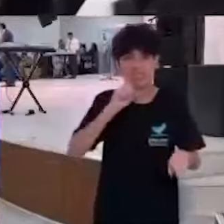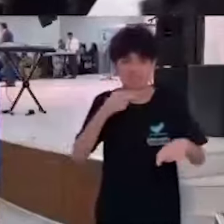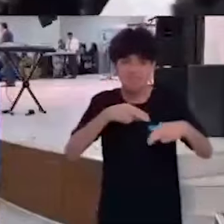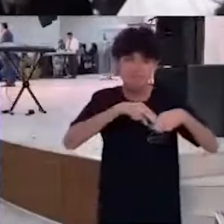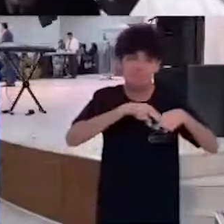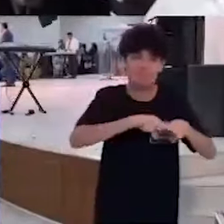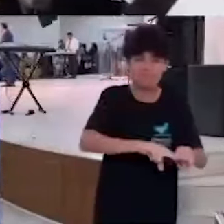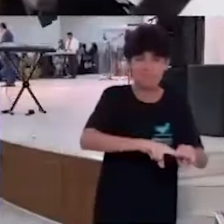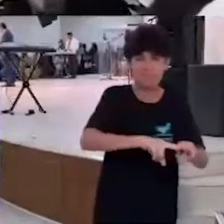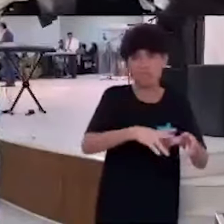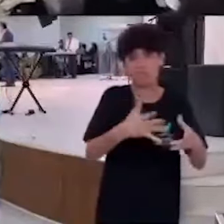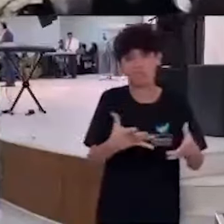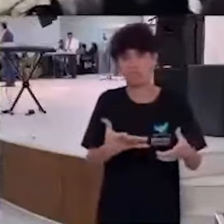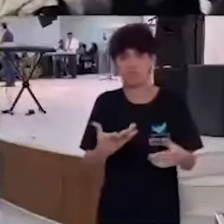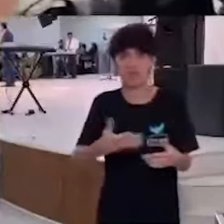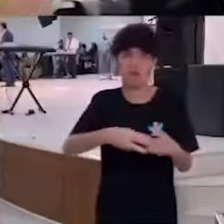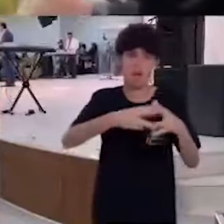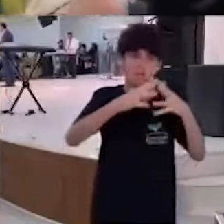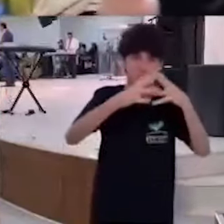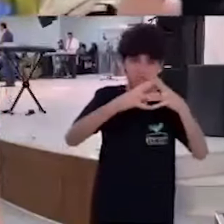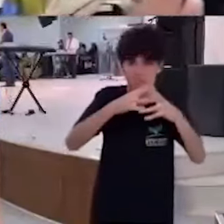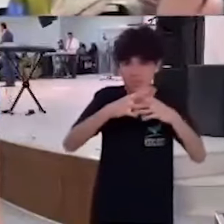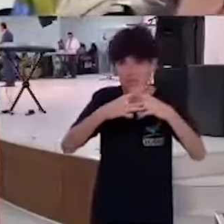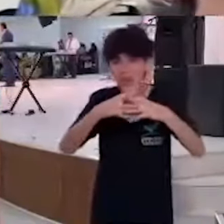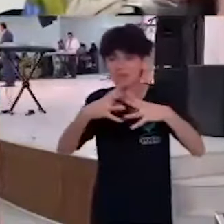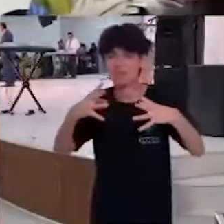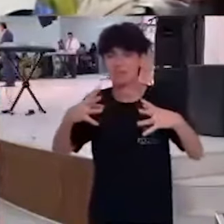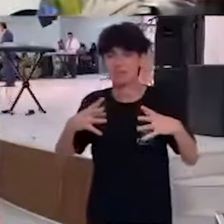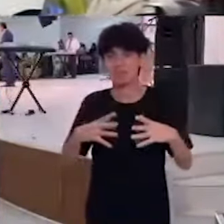la fornicación, la pornografía.